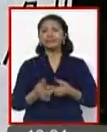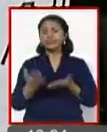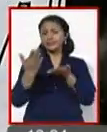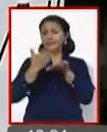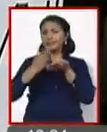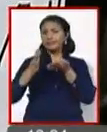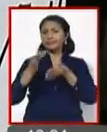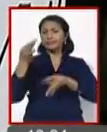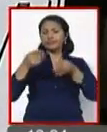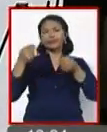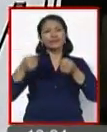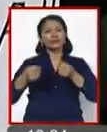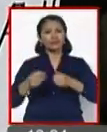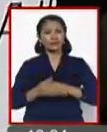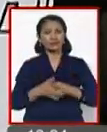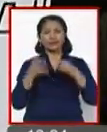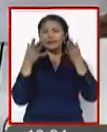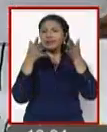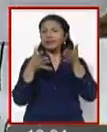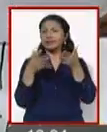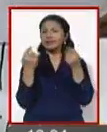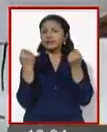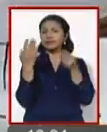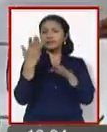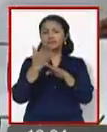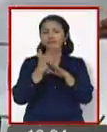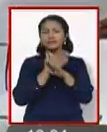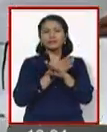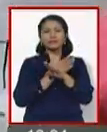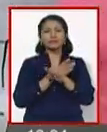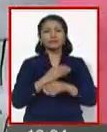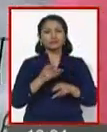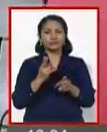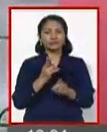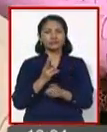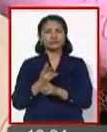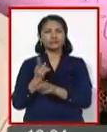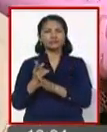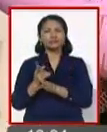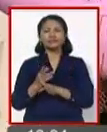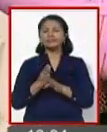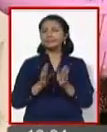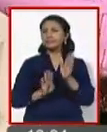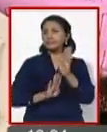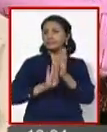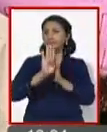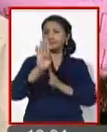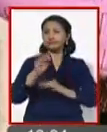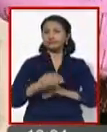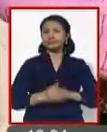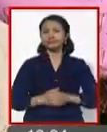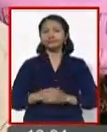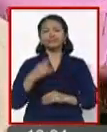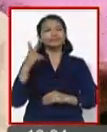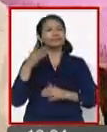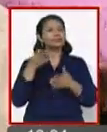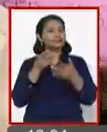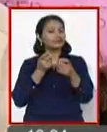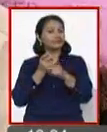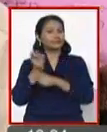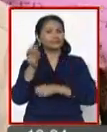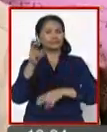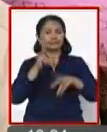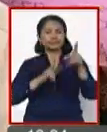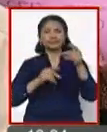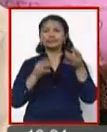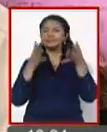una destitución de jueces, dejando en suspenso los procesos de regularización que están llevando adelante y causándole un perjuicio a